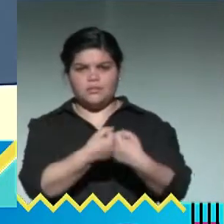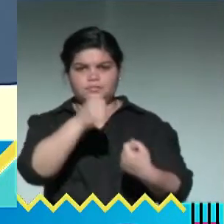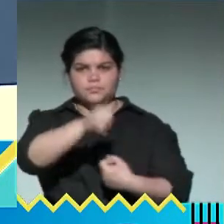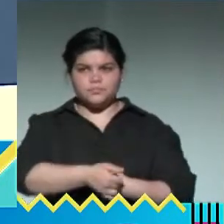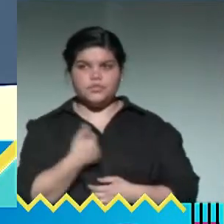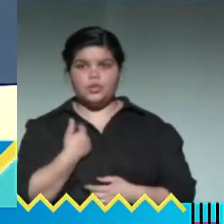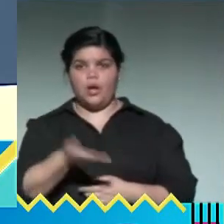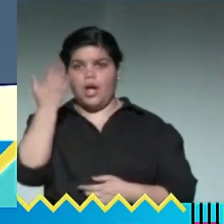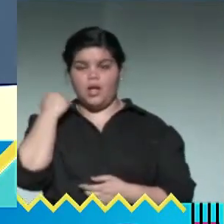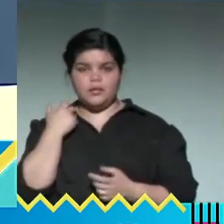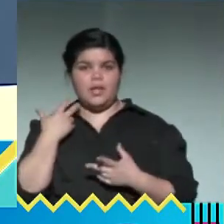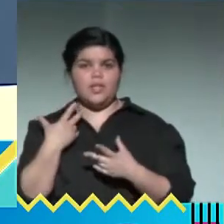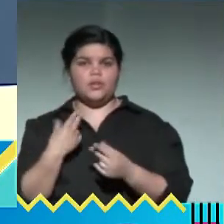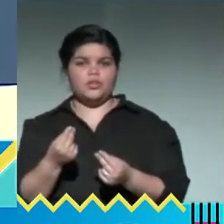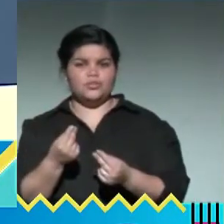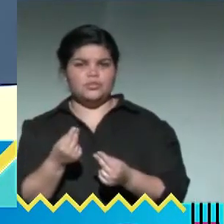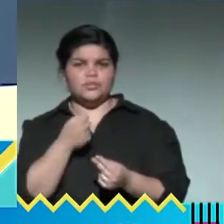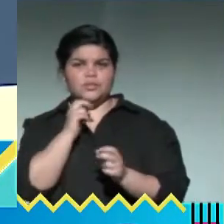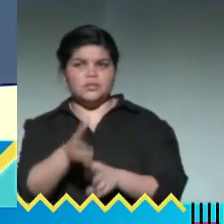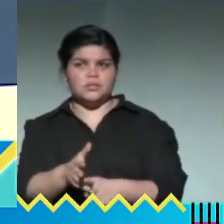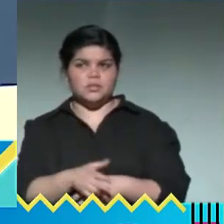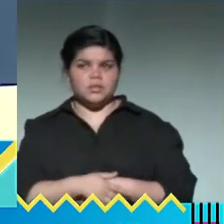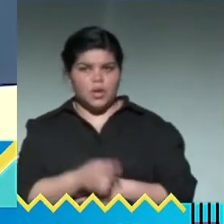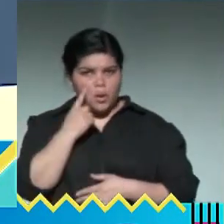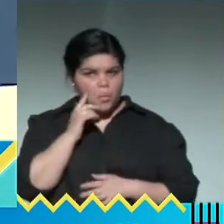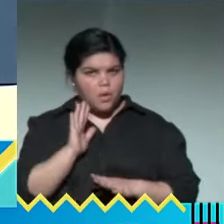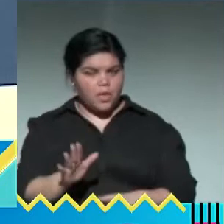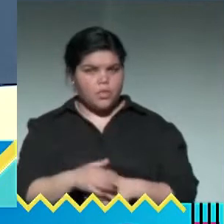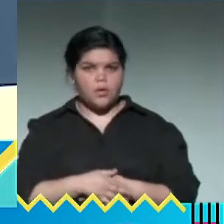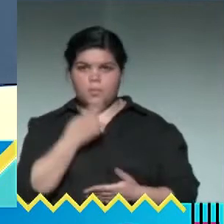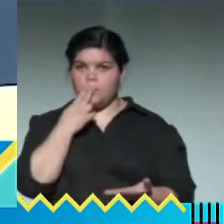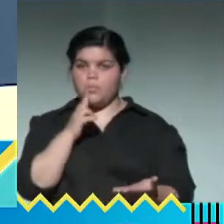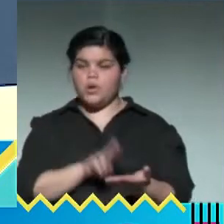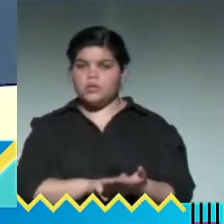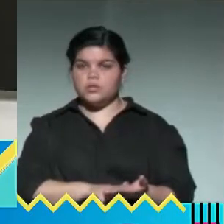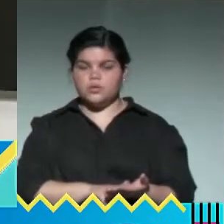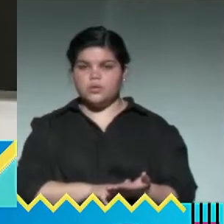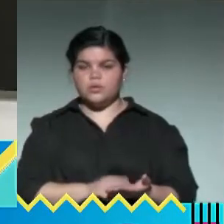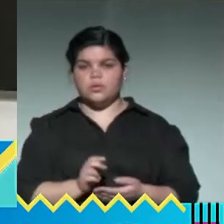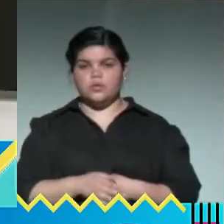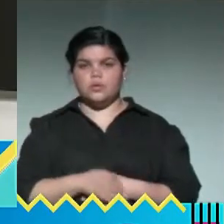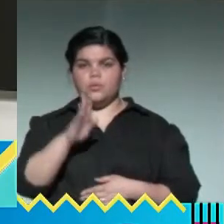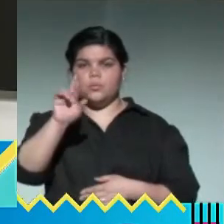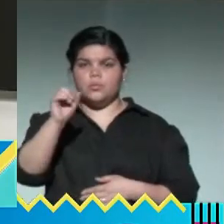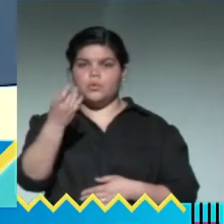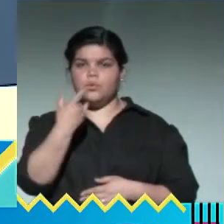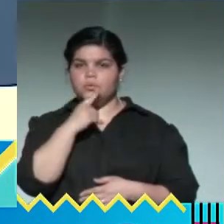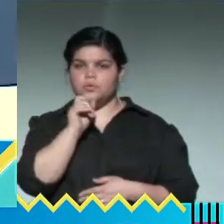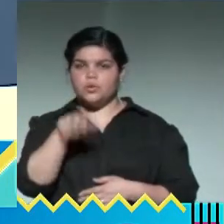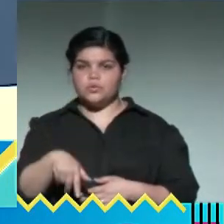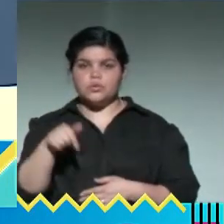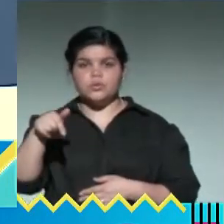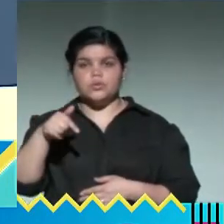objeté en su momento es que tenía que ver con, guarda, porque el impuesto sobre los ingresos brutos es el único chorro fuerte de